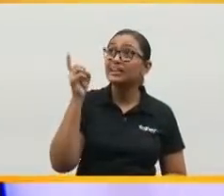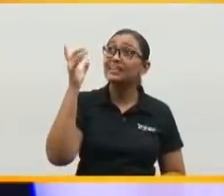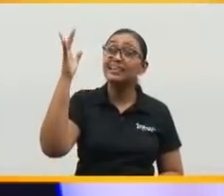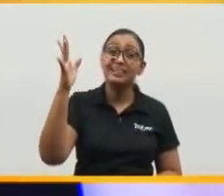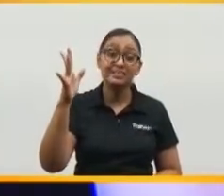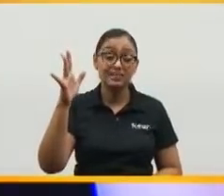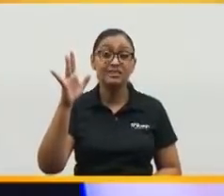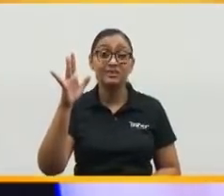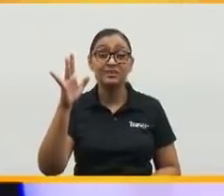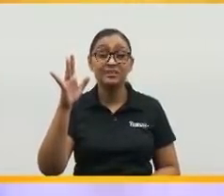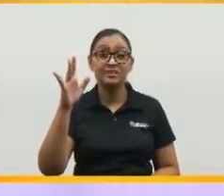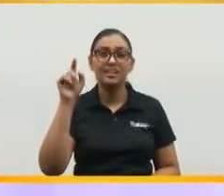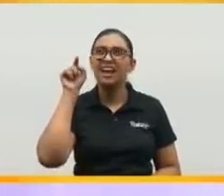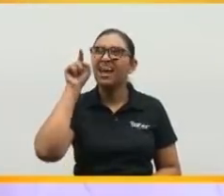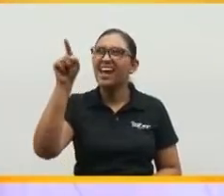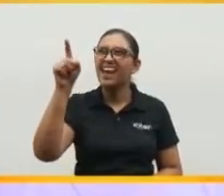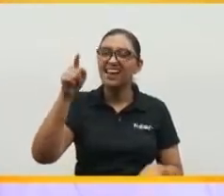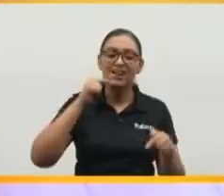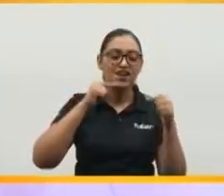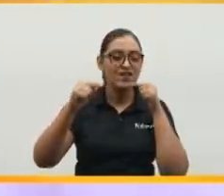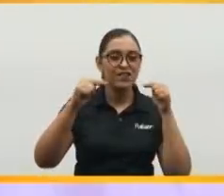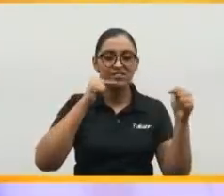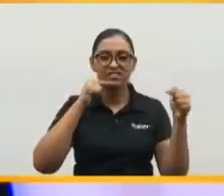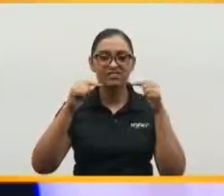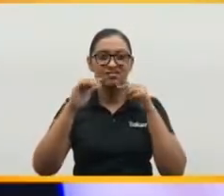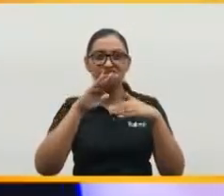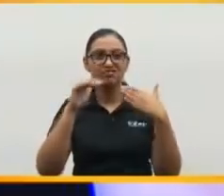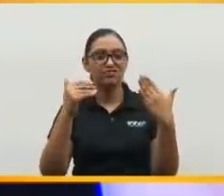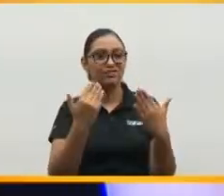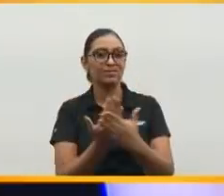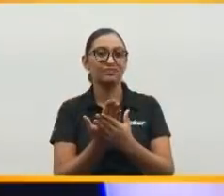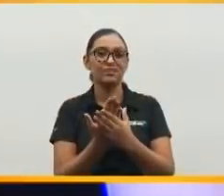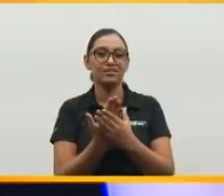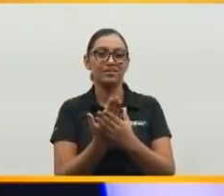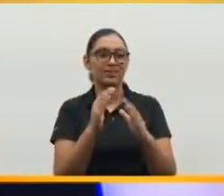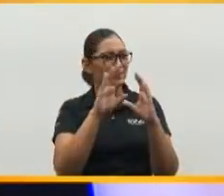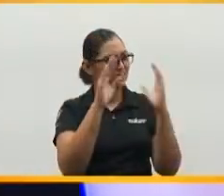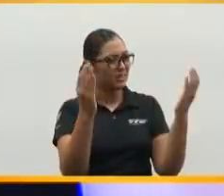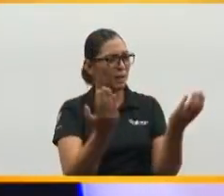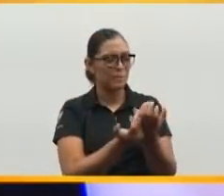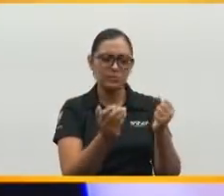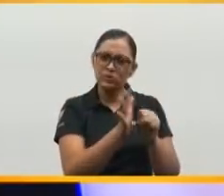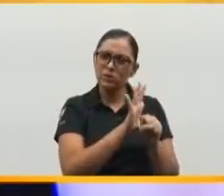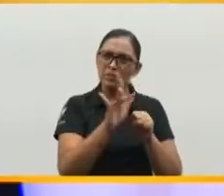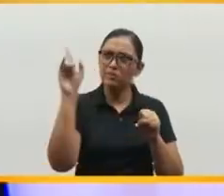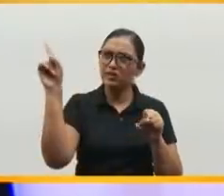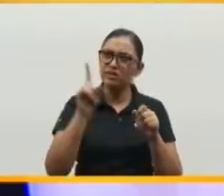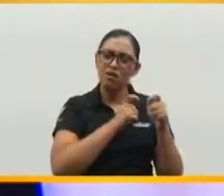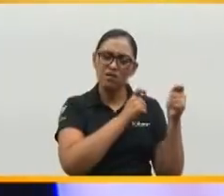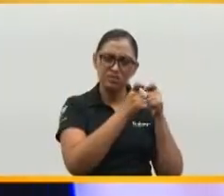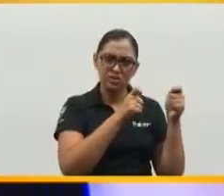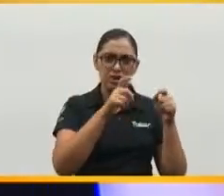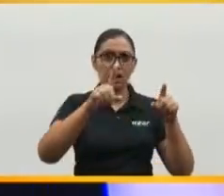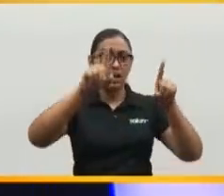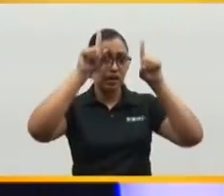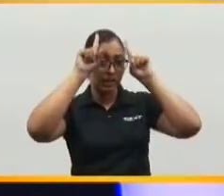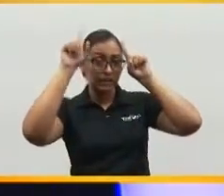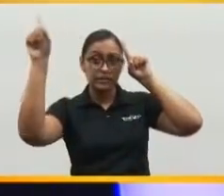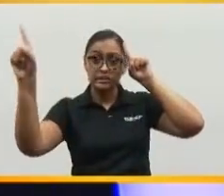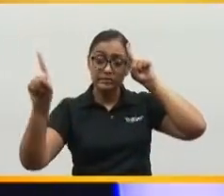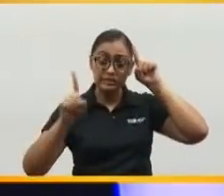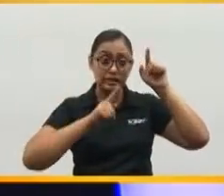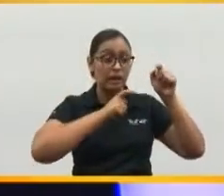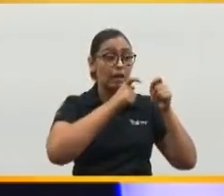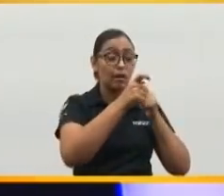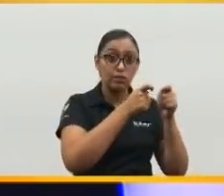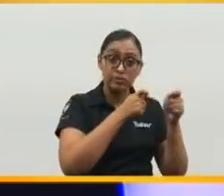recuerdo el día de hoy que Él tiene toda autoridad y toda potestad, no solamente sobre la naturaleza, sobre los demonios, sobre la enfermedad y